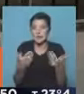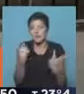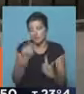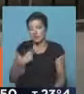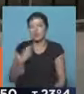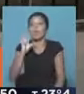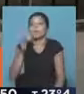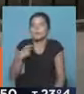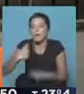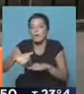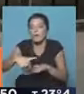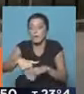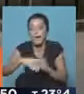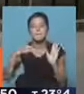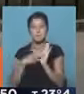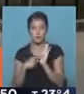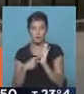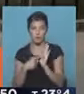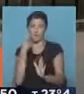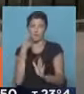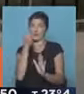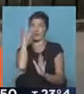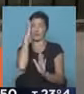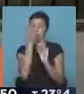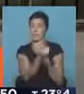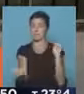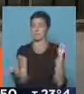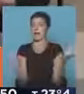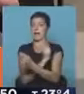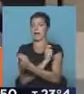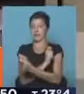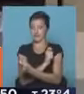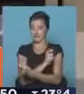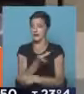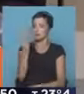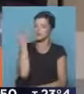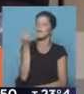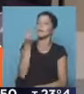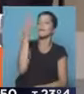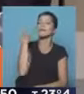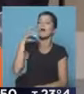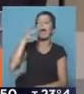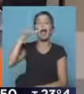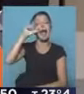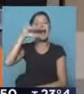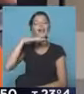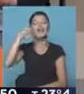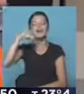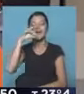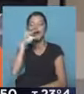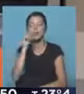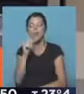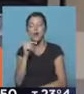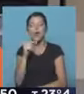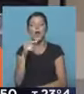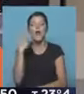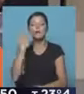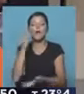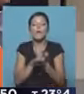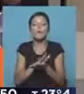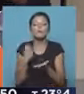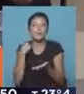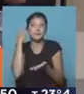ya que el cambio cultural es impresionante y alejando mencionaba como dábamos por supuesto cosas que en realidad imaginábamos que iban a quedar para siempre